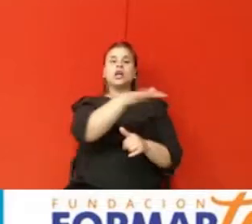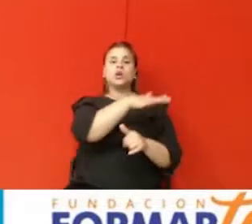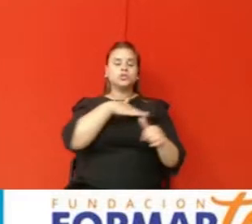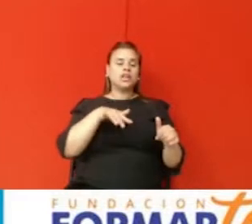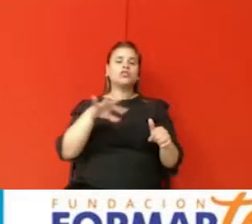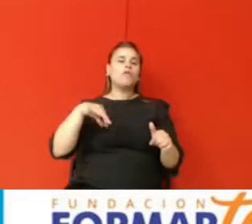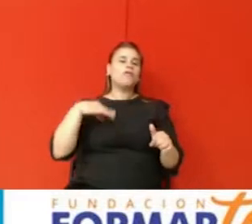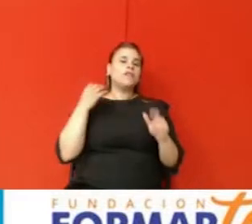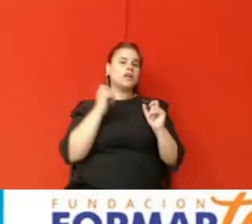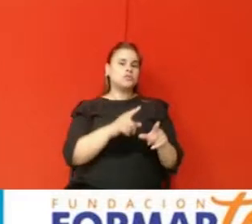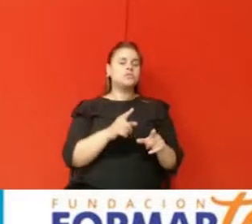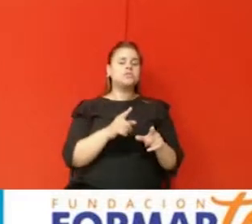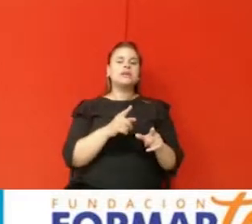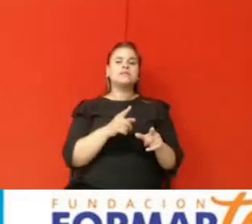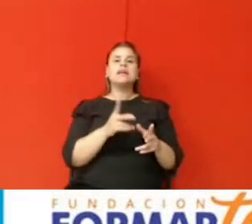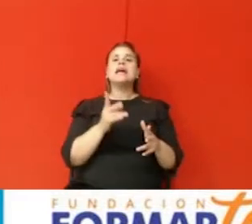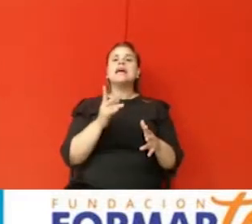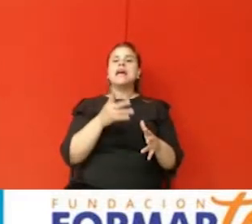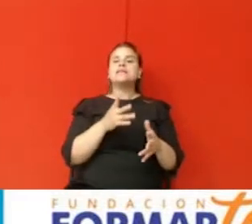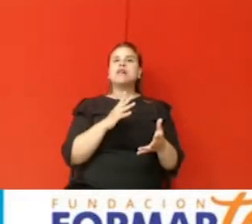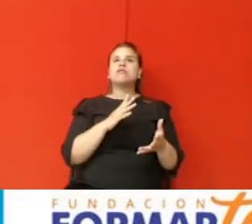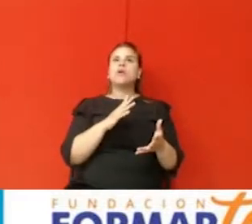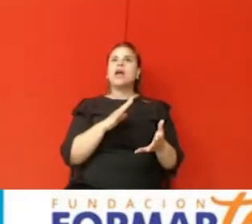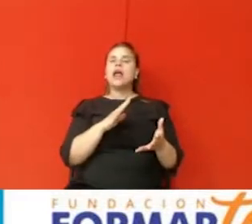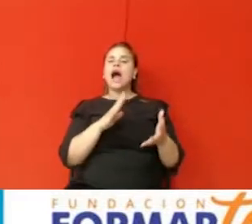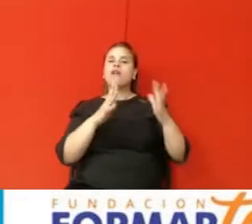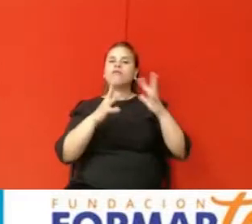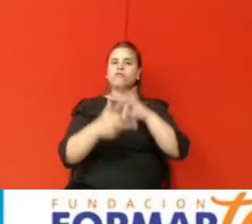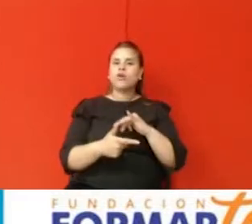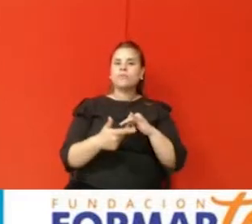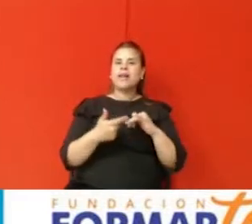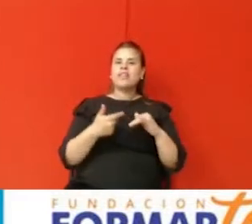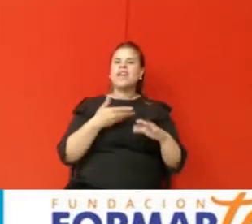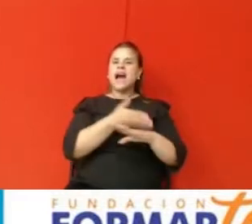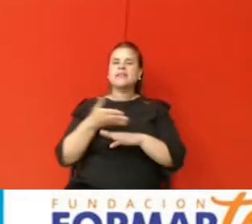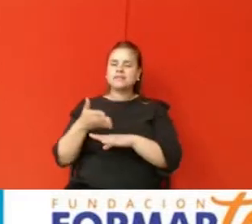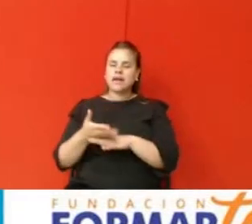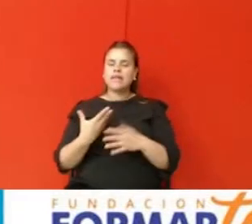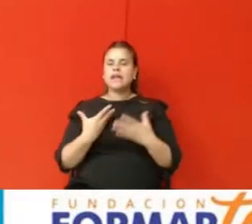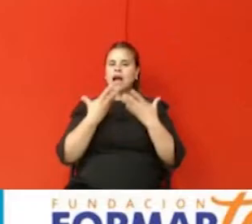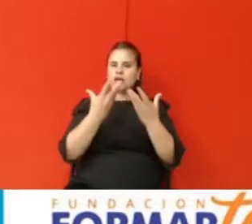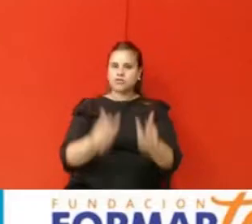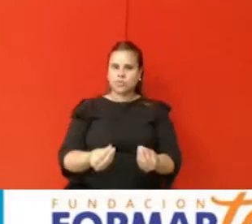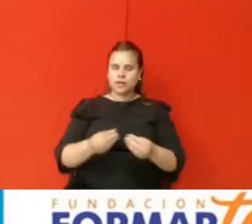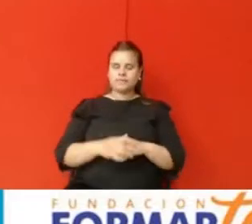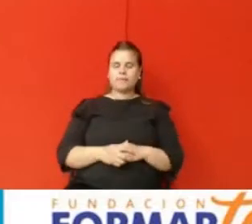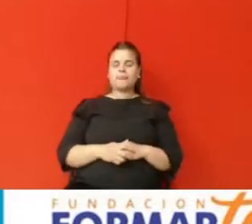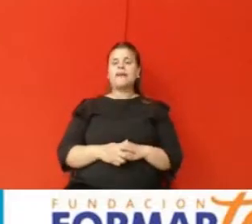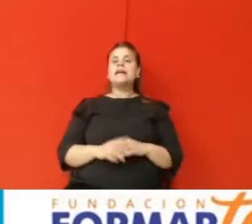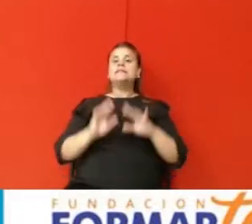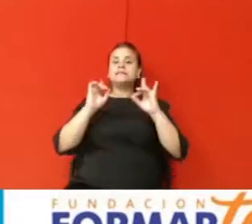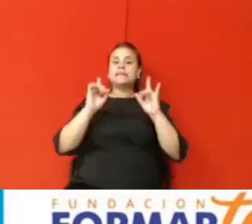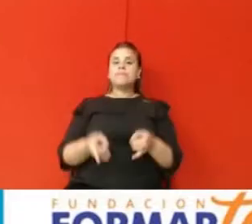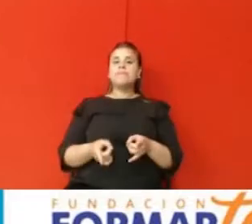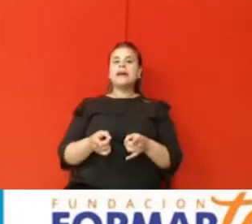diaria y la adaptación también a las nuevas actividades que presta la residencia, así como